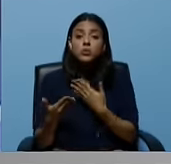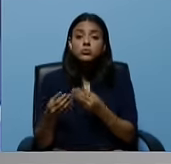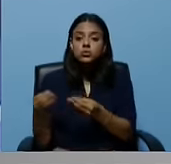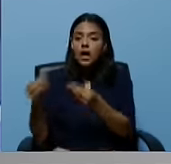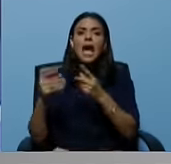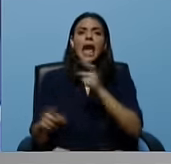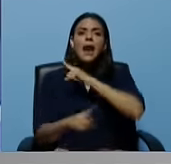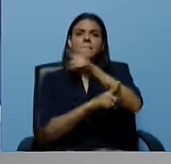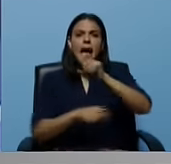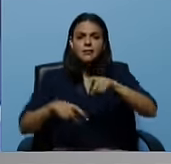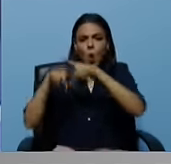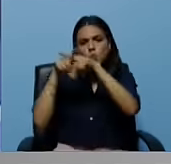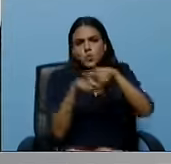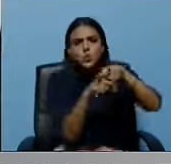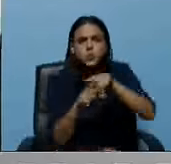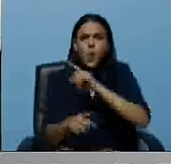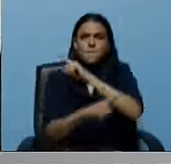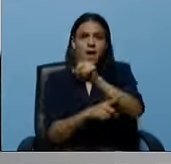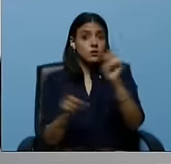mandó,